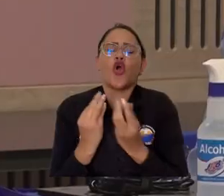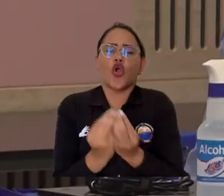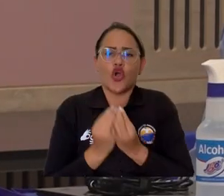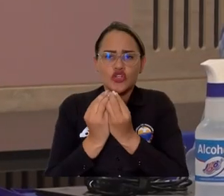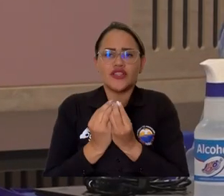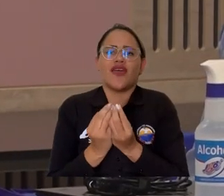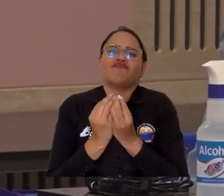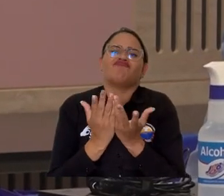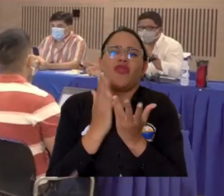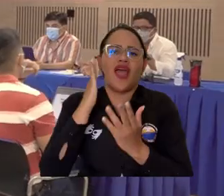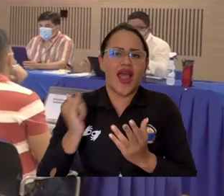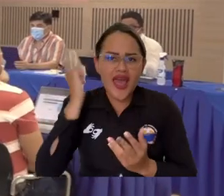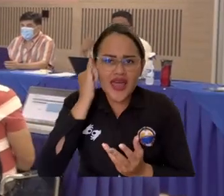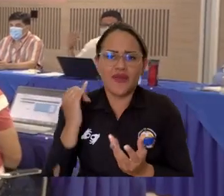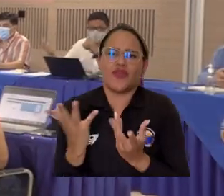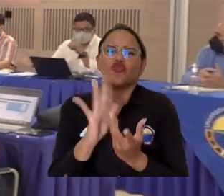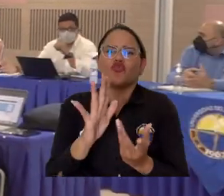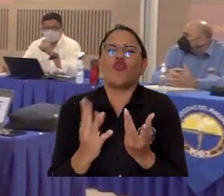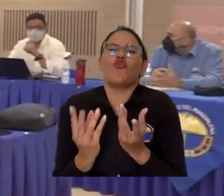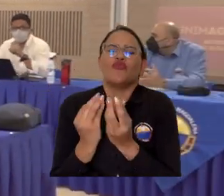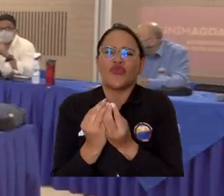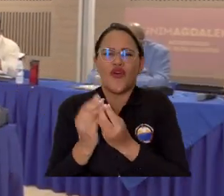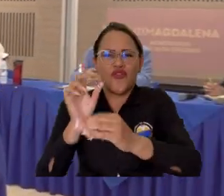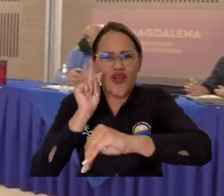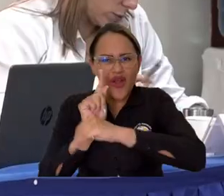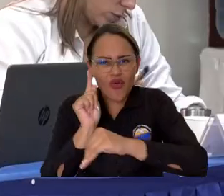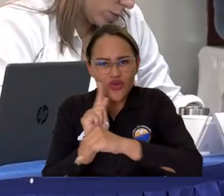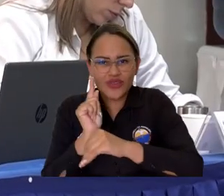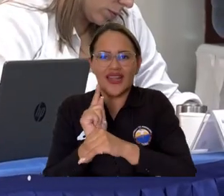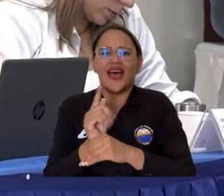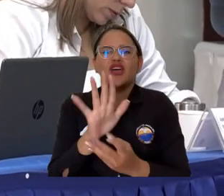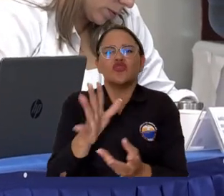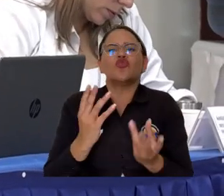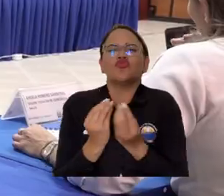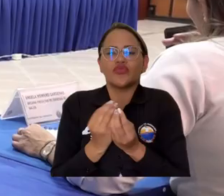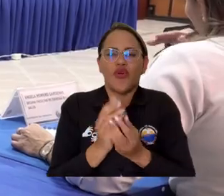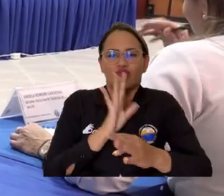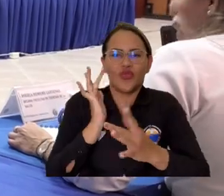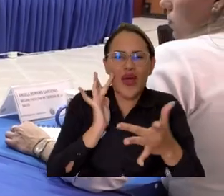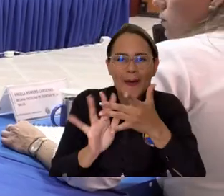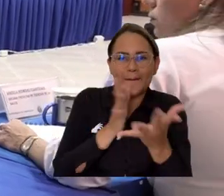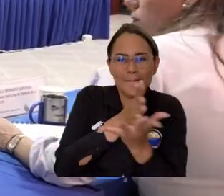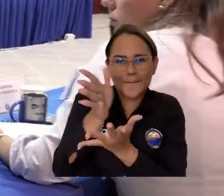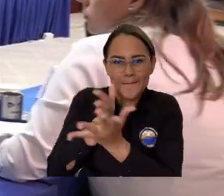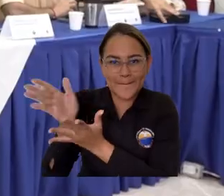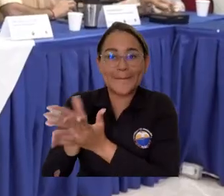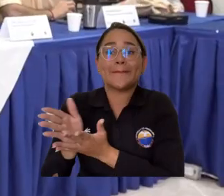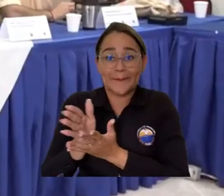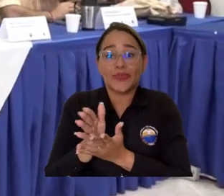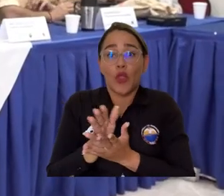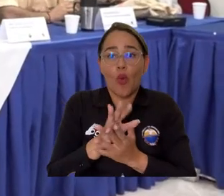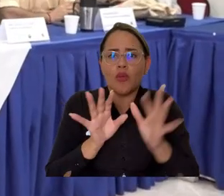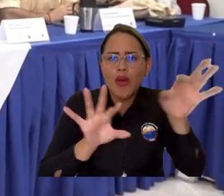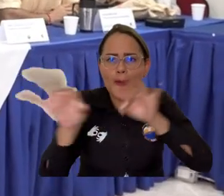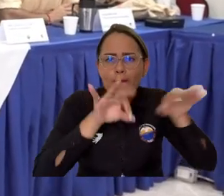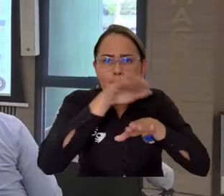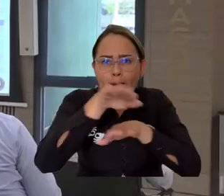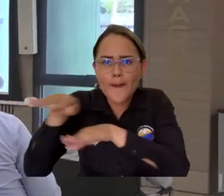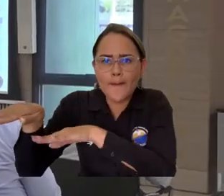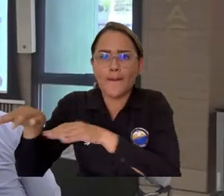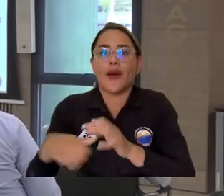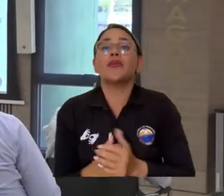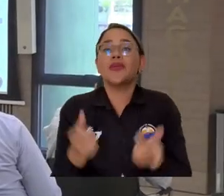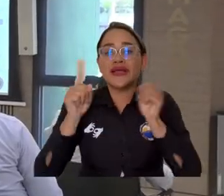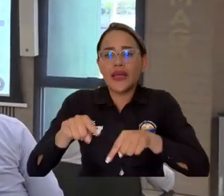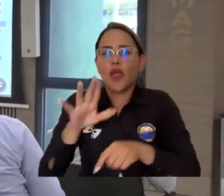Académico, Consejo de Facultades y Consejo de Programas, previo al vencimiento del periodo de los actuales representantes. Asimismo, los